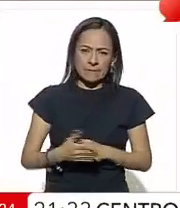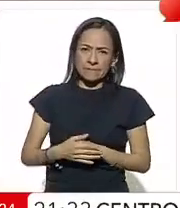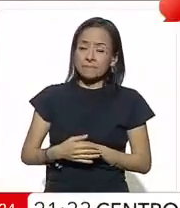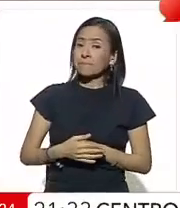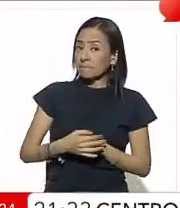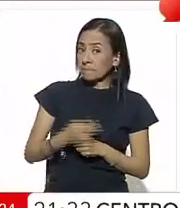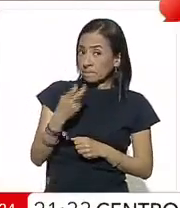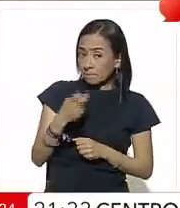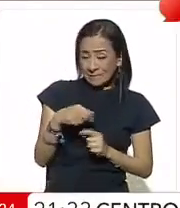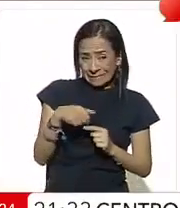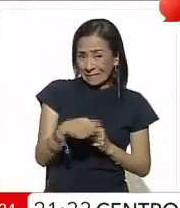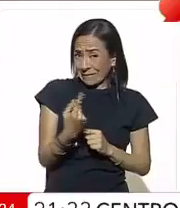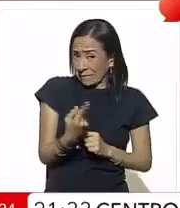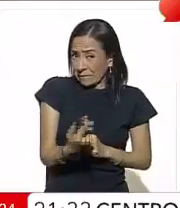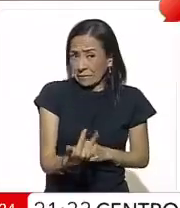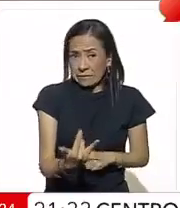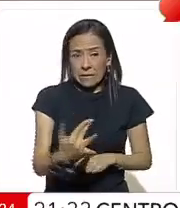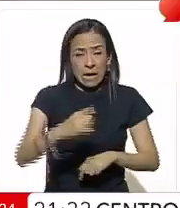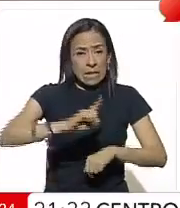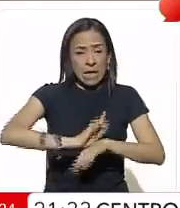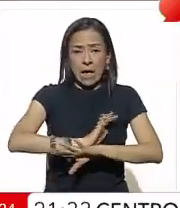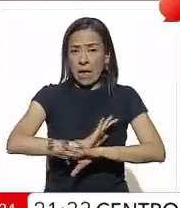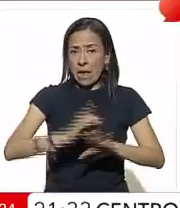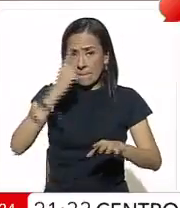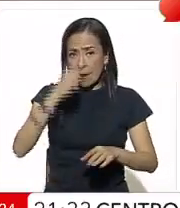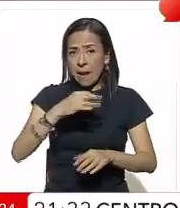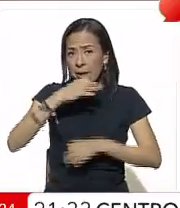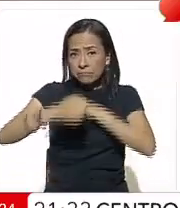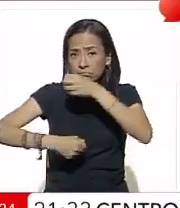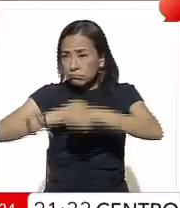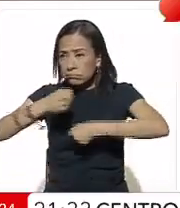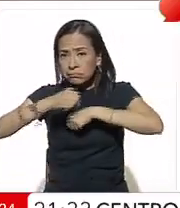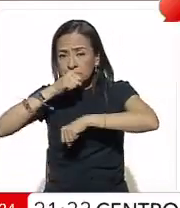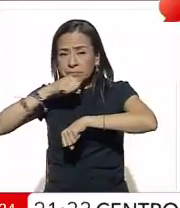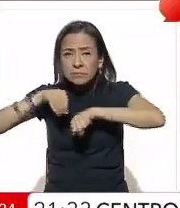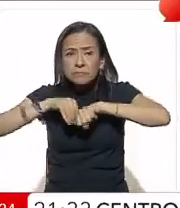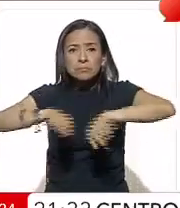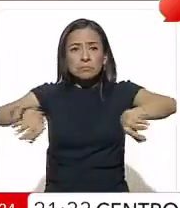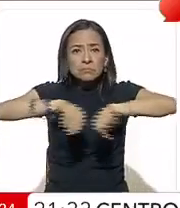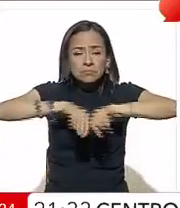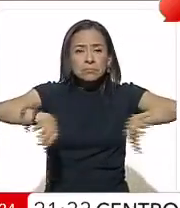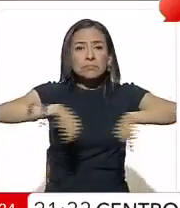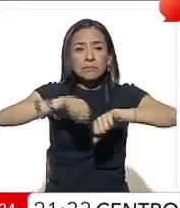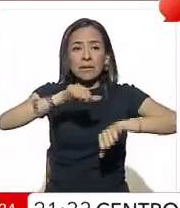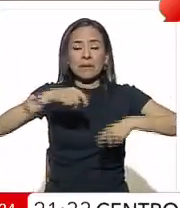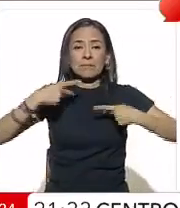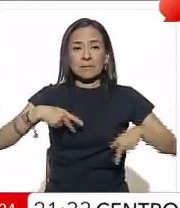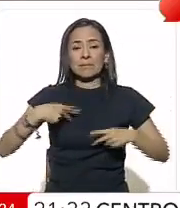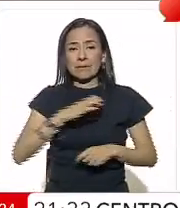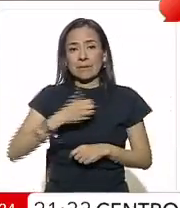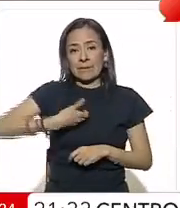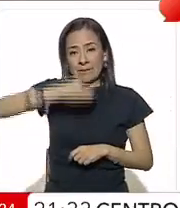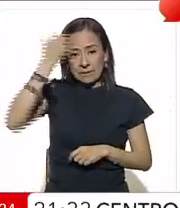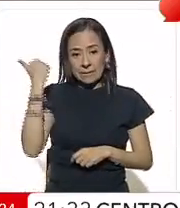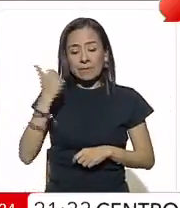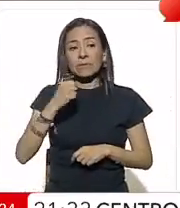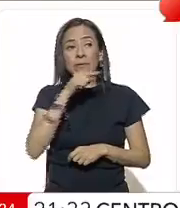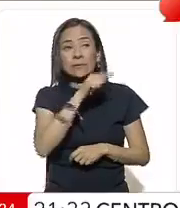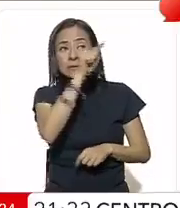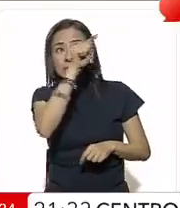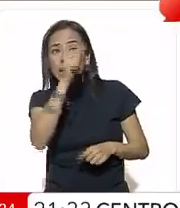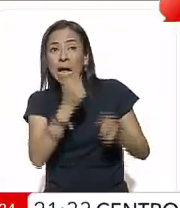Y en esta recta final de las campañas, los candidatos también han enfocado sus esfuerzos en los estados péndulo. Hoy fue